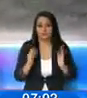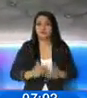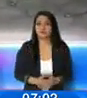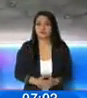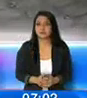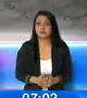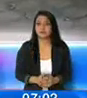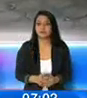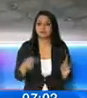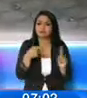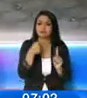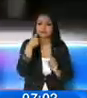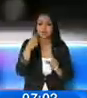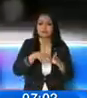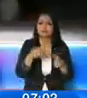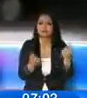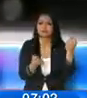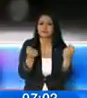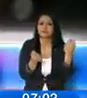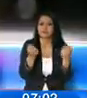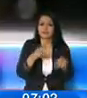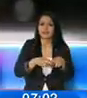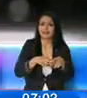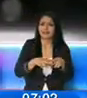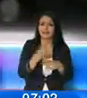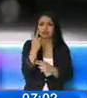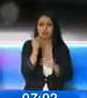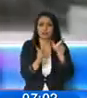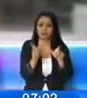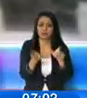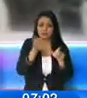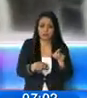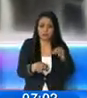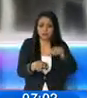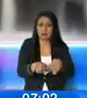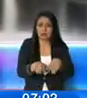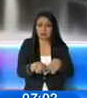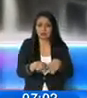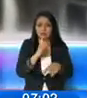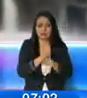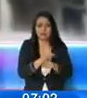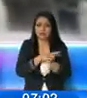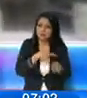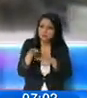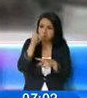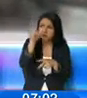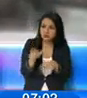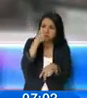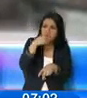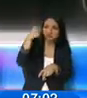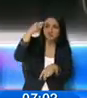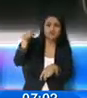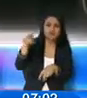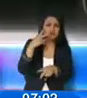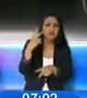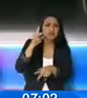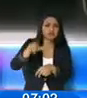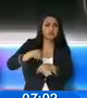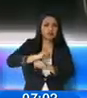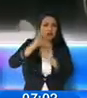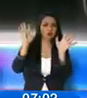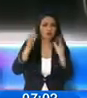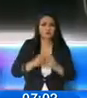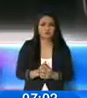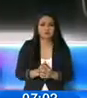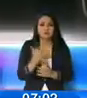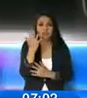el fallecido se encontraba acompañado por 2 personas, quienes identificaron a los supuestos criminales. Y las 5